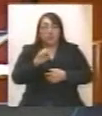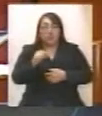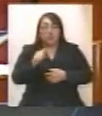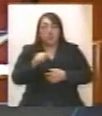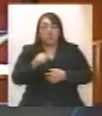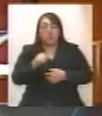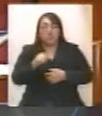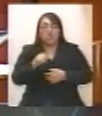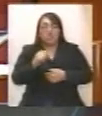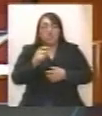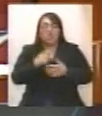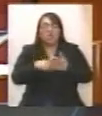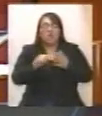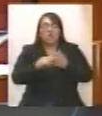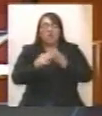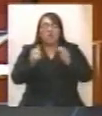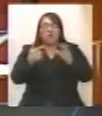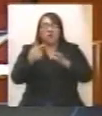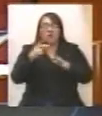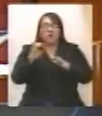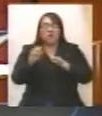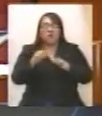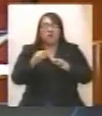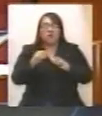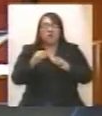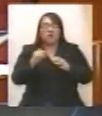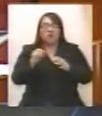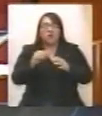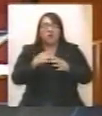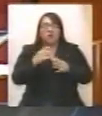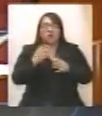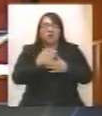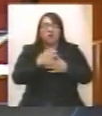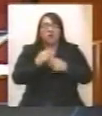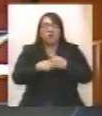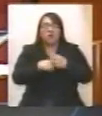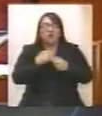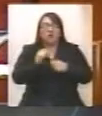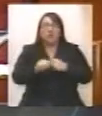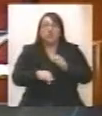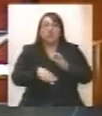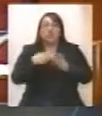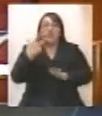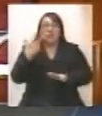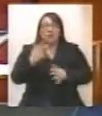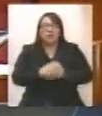que concentran el 72% de los delitos registrados en el año 2013.